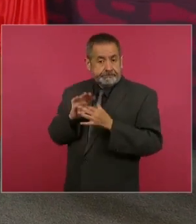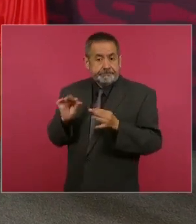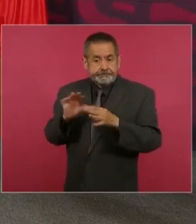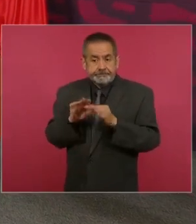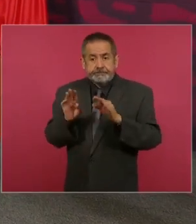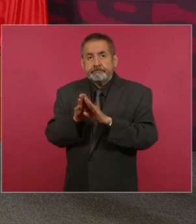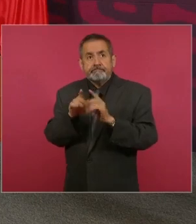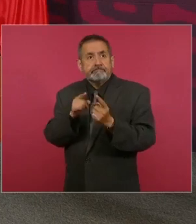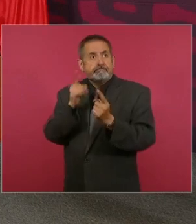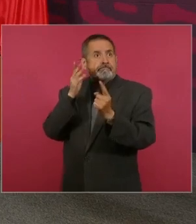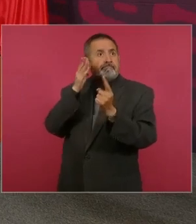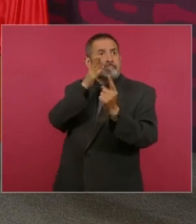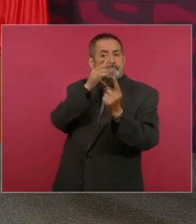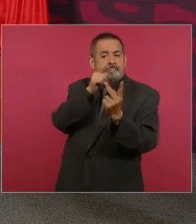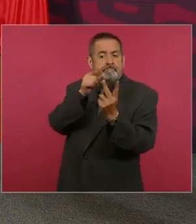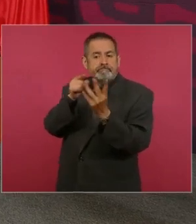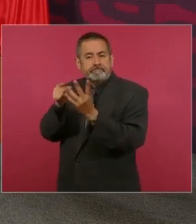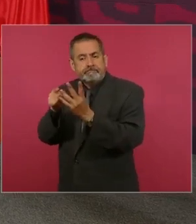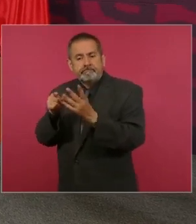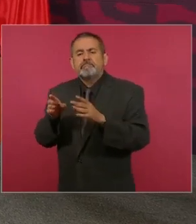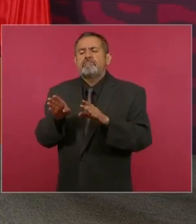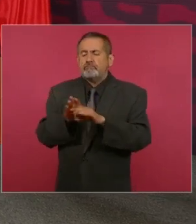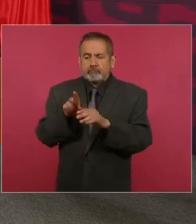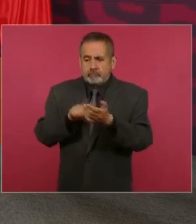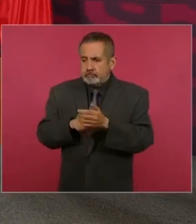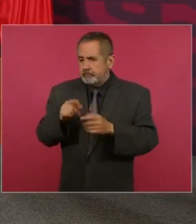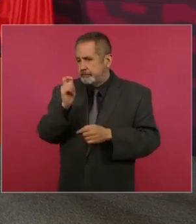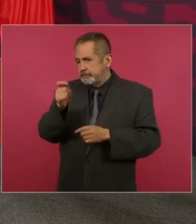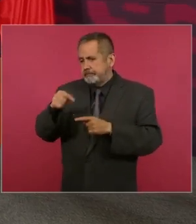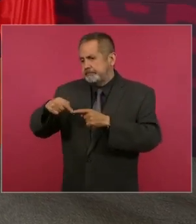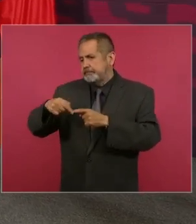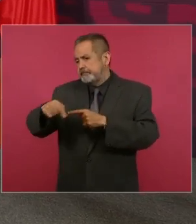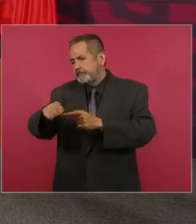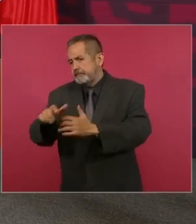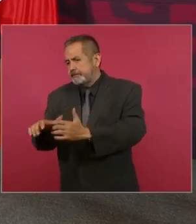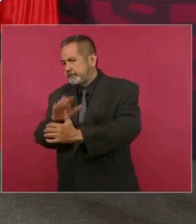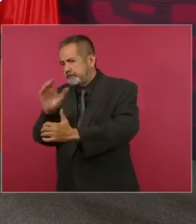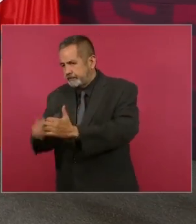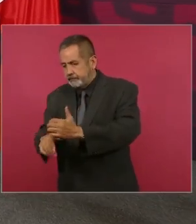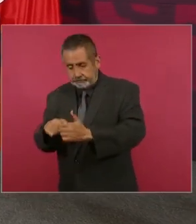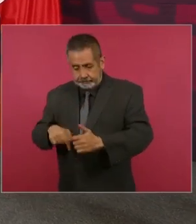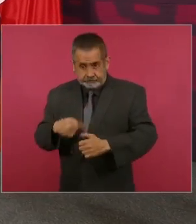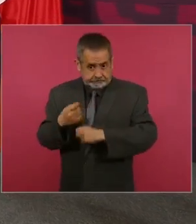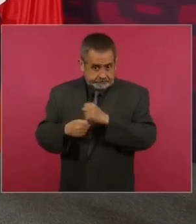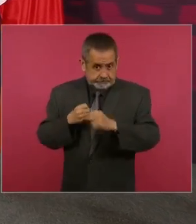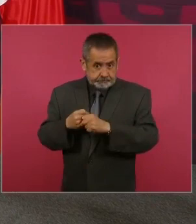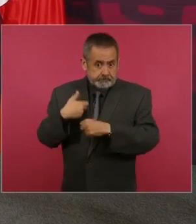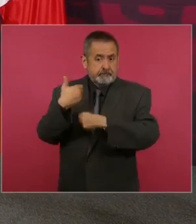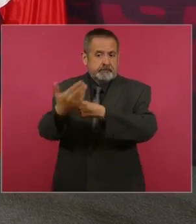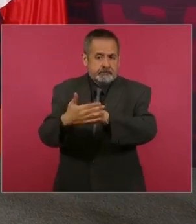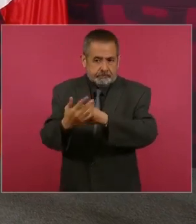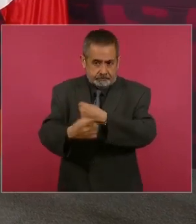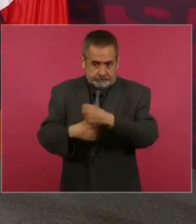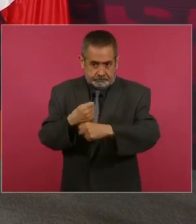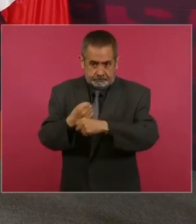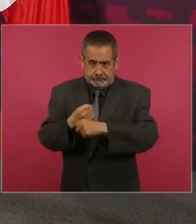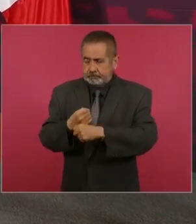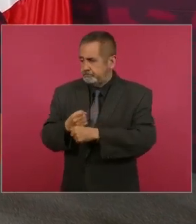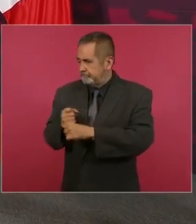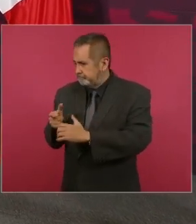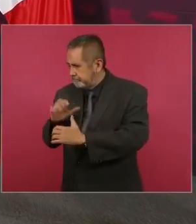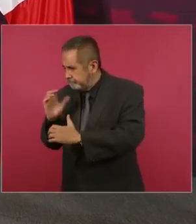principales objetivos. Uno tiene que ver con ir concluyendo este y el siguiente año todas las obras